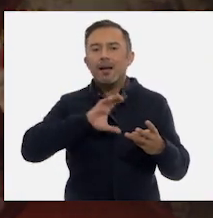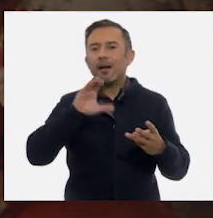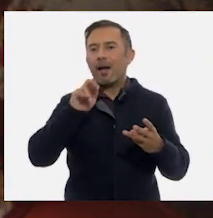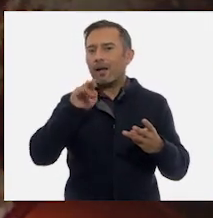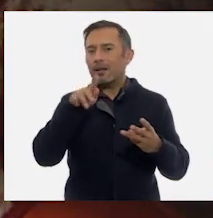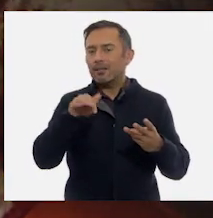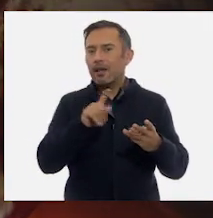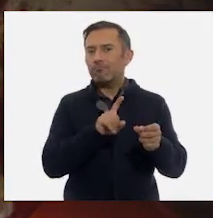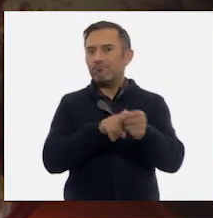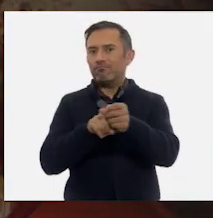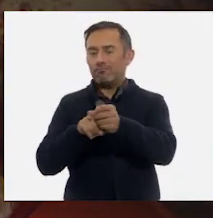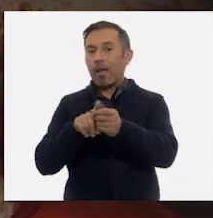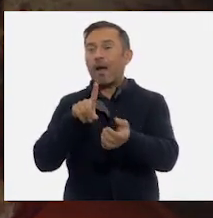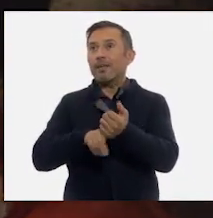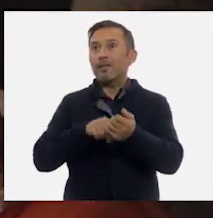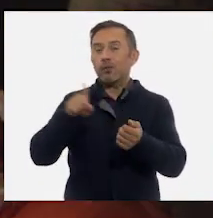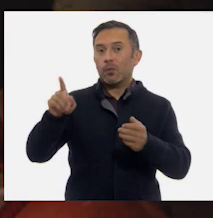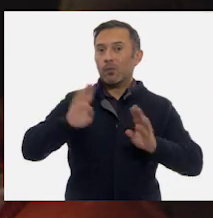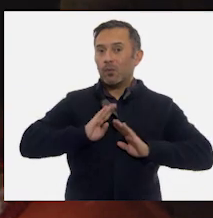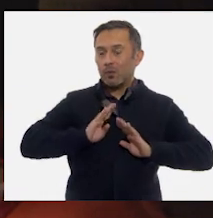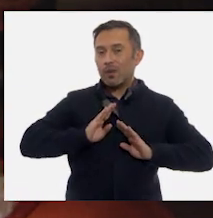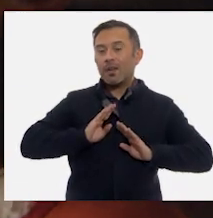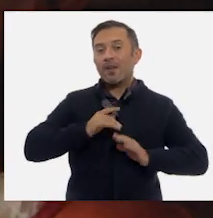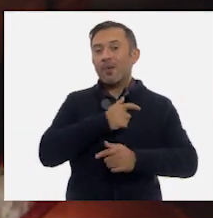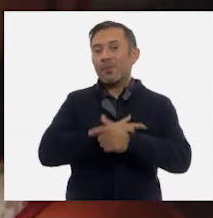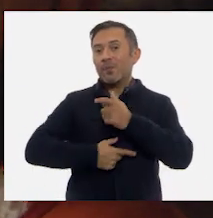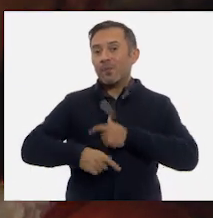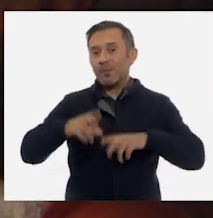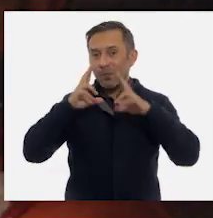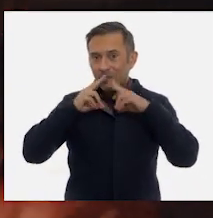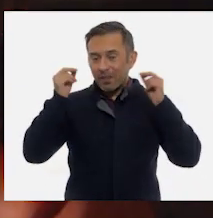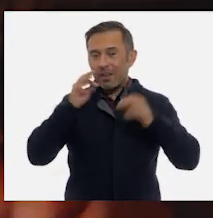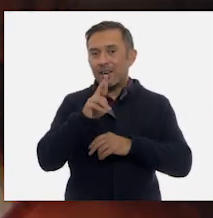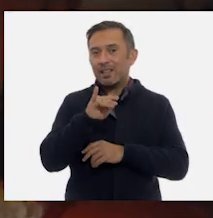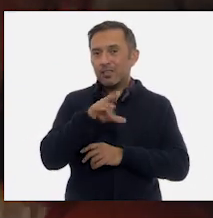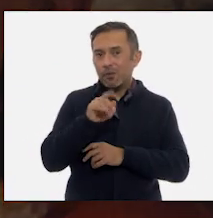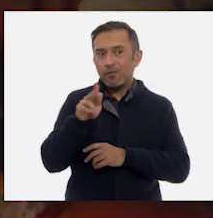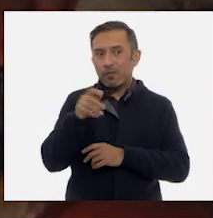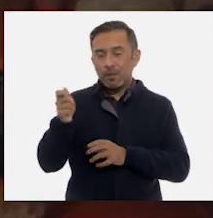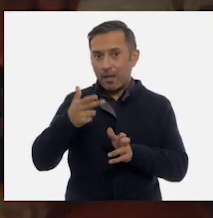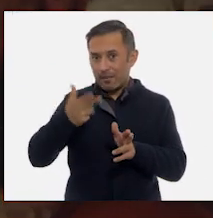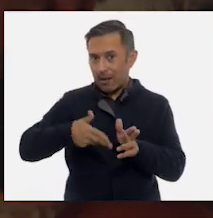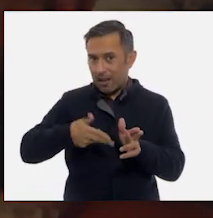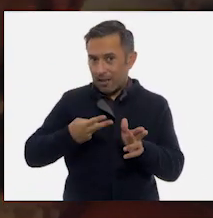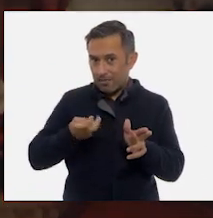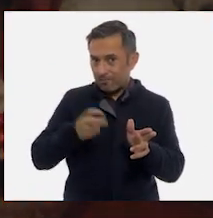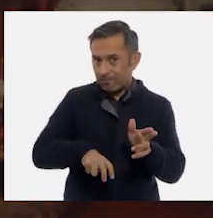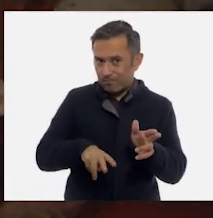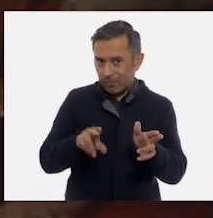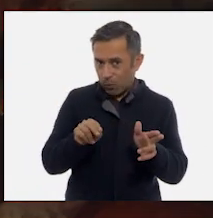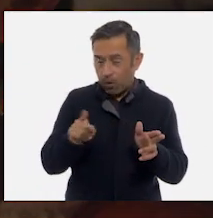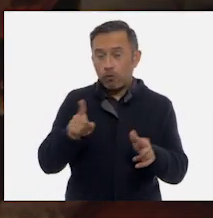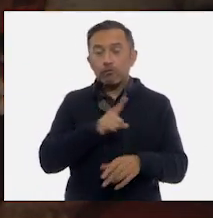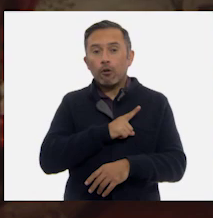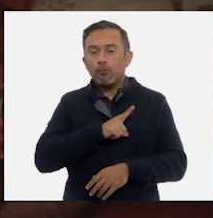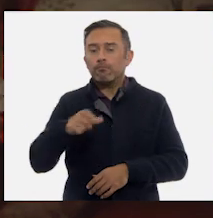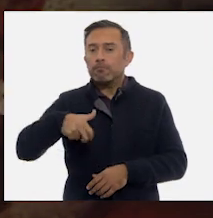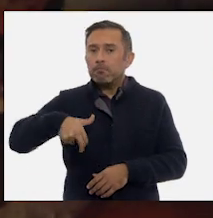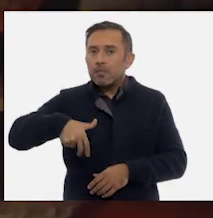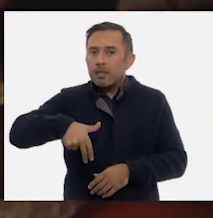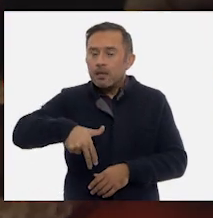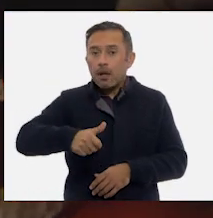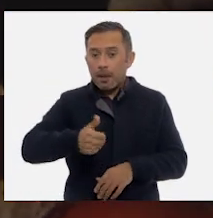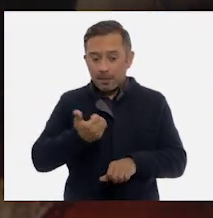populares de Francisco Villa y Emiliano Zapata no viajaban en trenes como este, Su marcha era a pie y